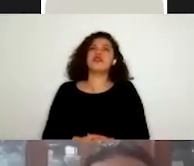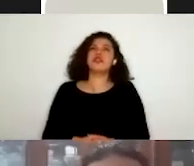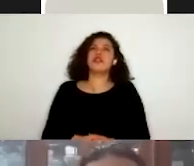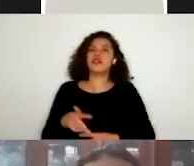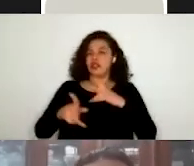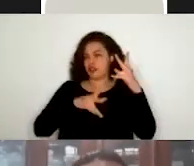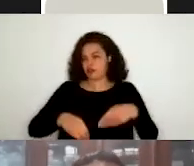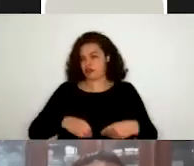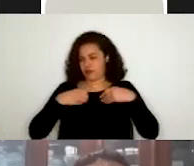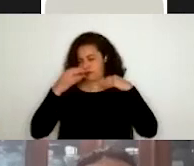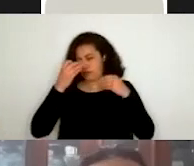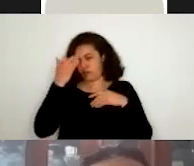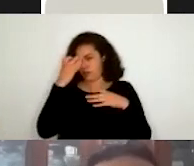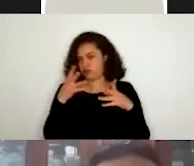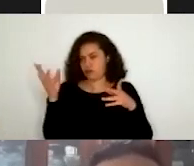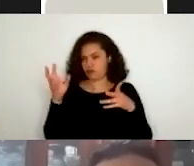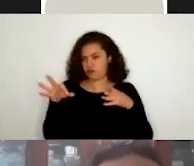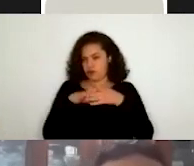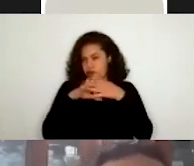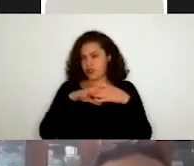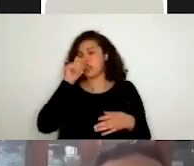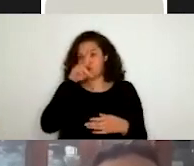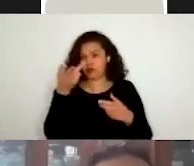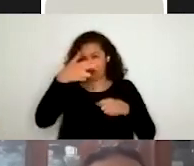y hospitales.